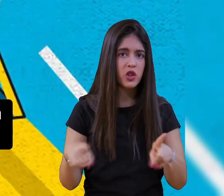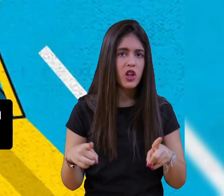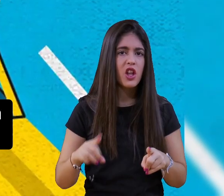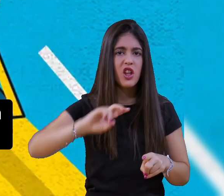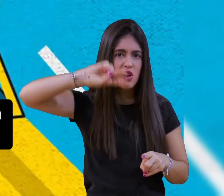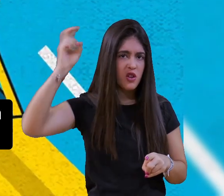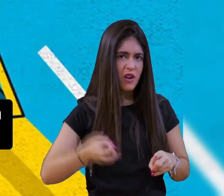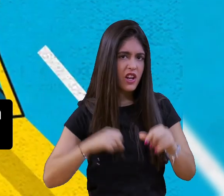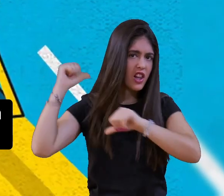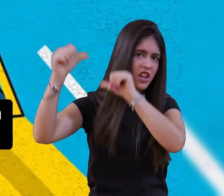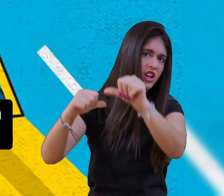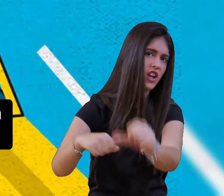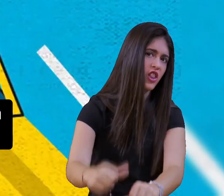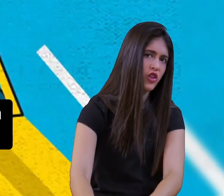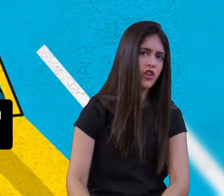país.